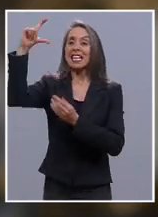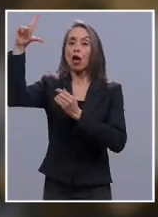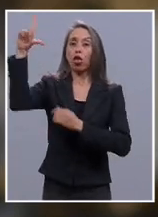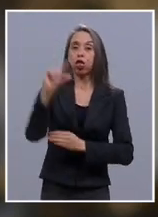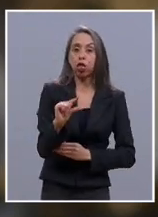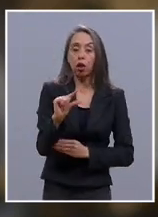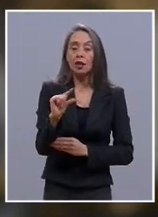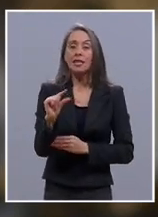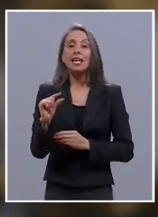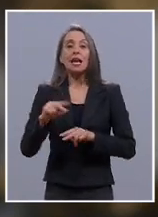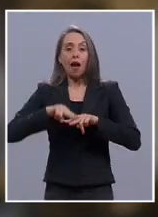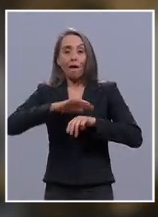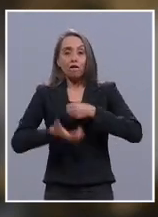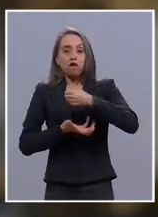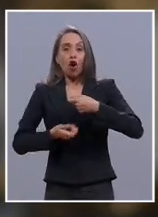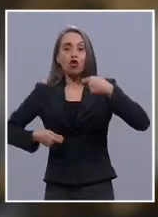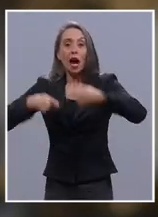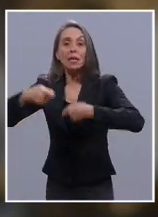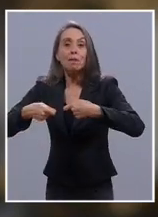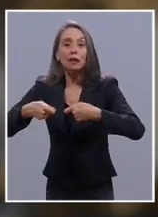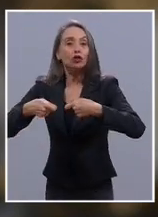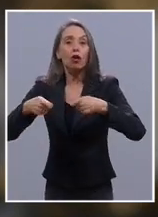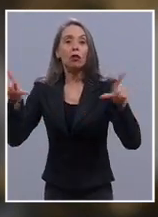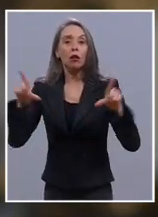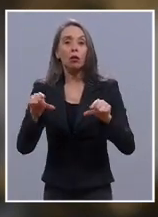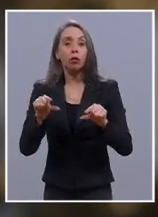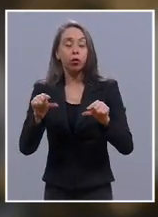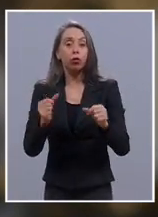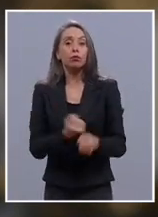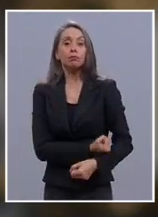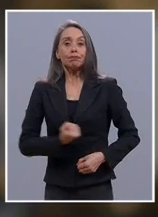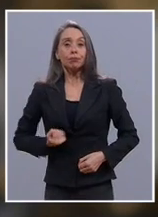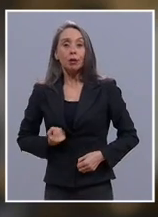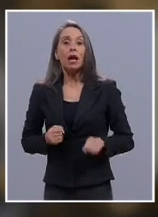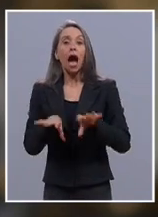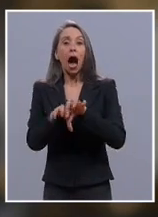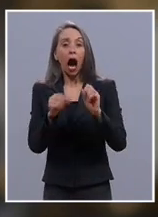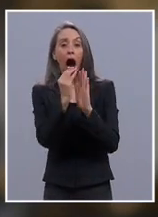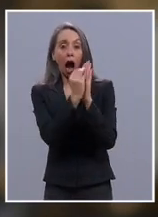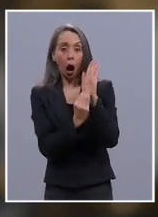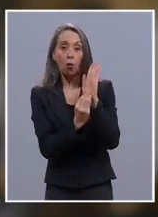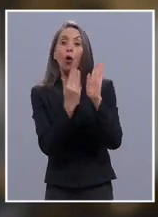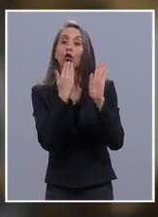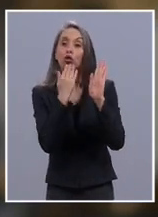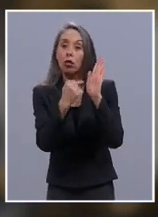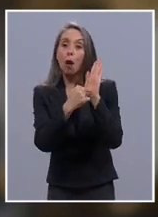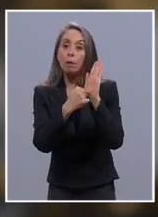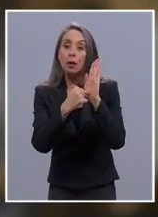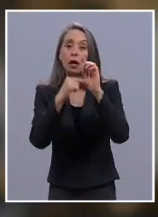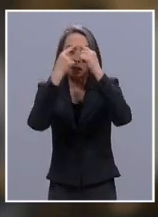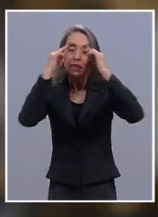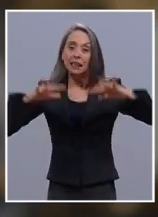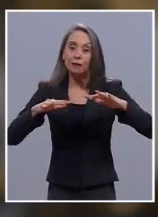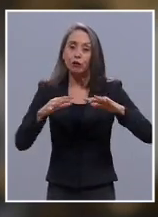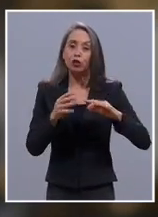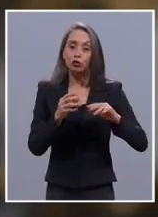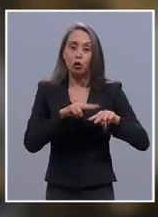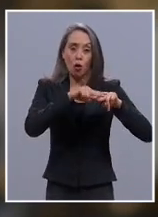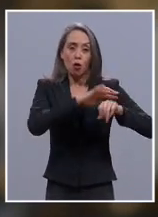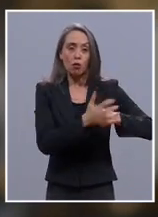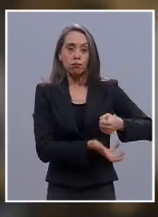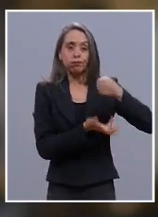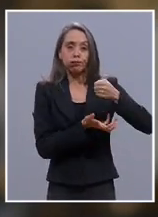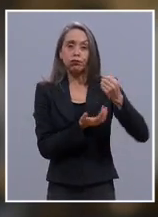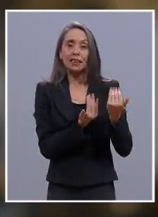deprimida en consecuencia el acuerdo también contiene un esfuerzo robusto y